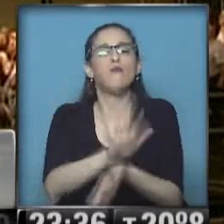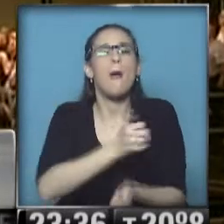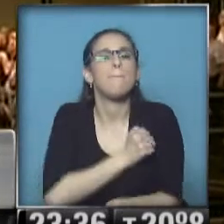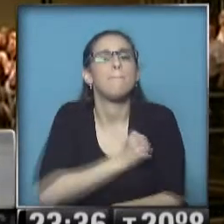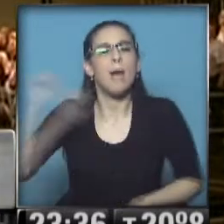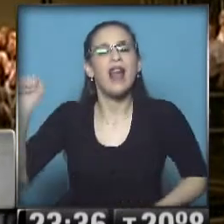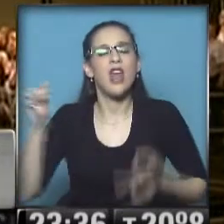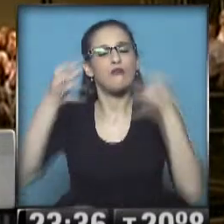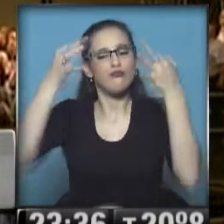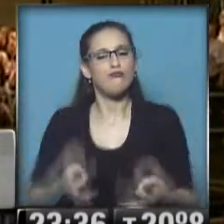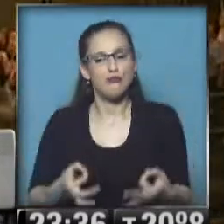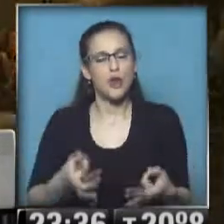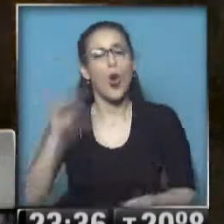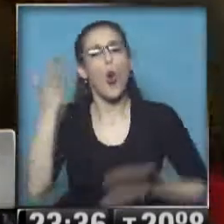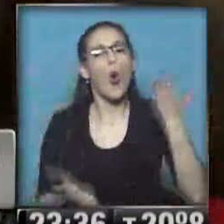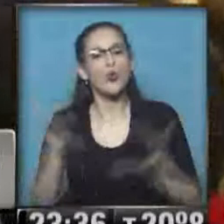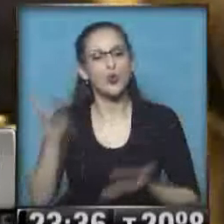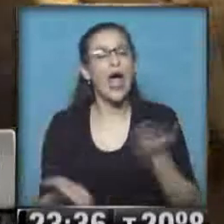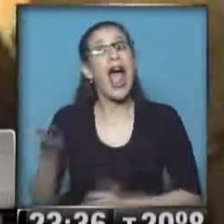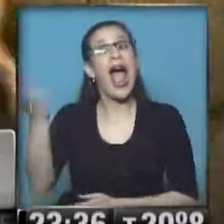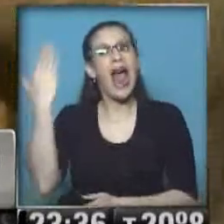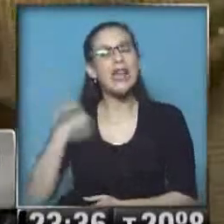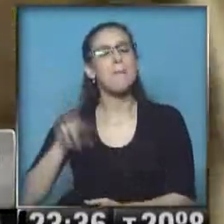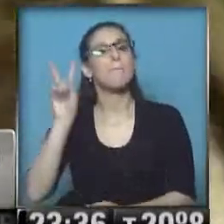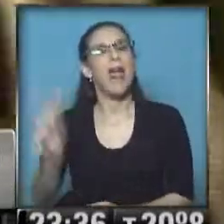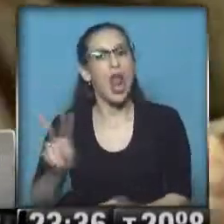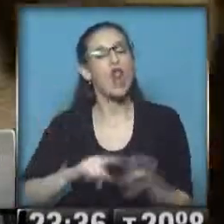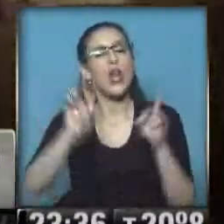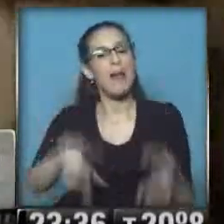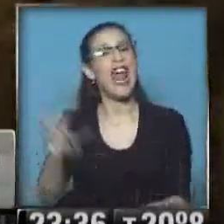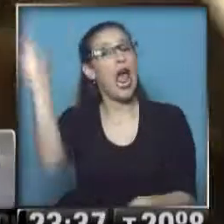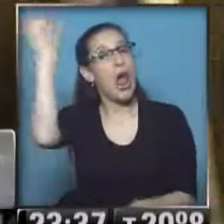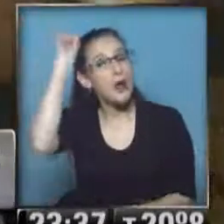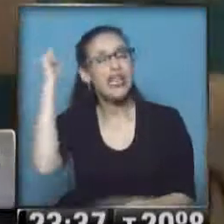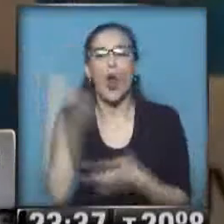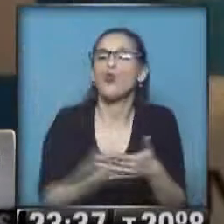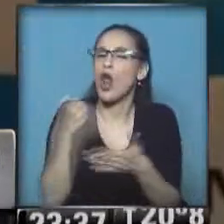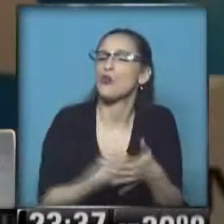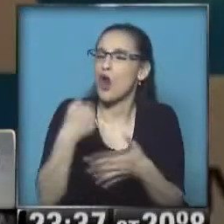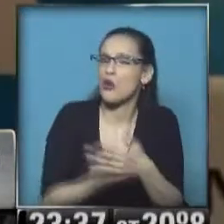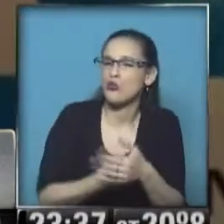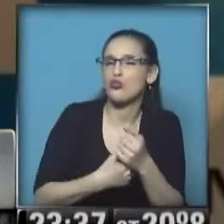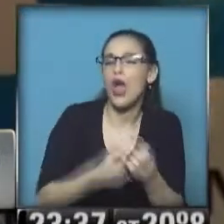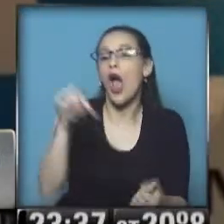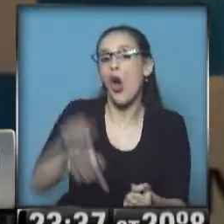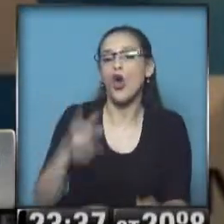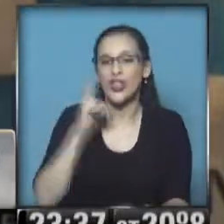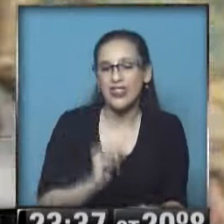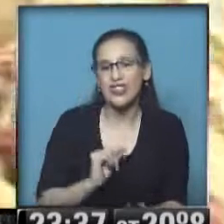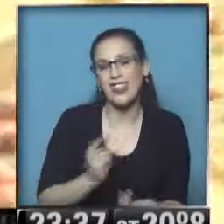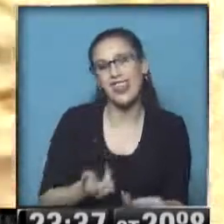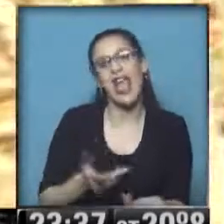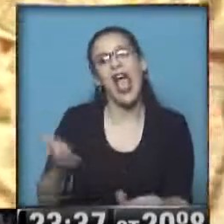soberana por la que lucharon Evita y Juan Perón y que hemos puesto en marcha en estos años de gobierno de Néstor y